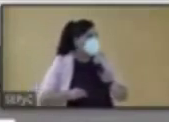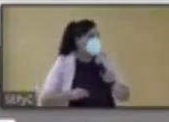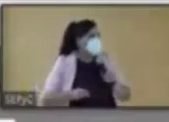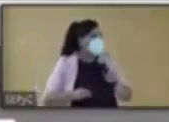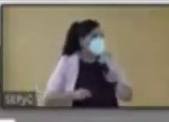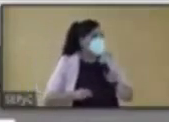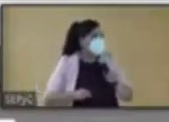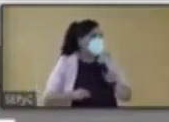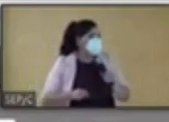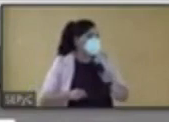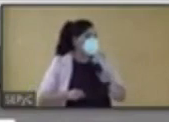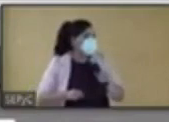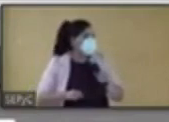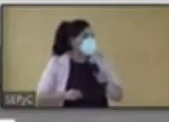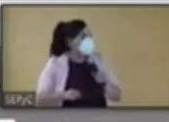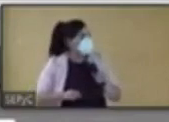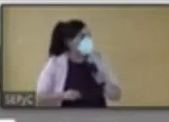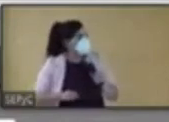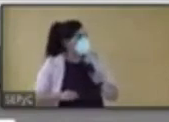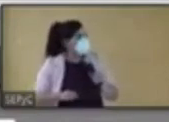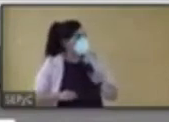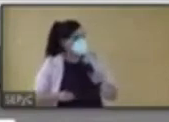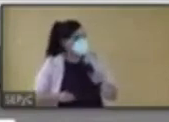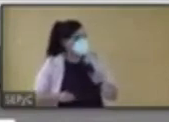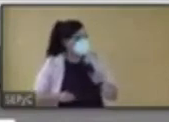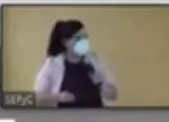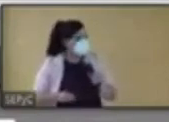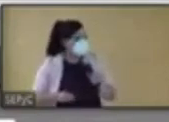Titular de la inversión, en este caso es la propia docente.